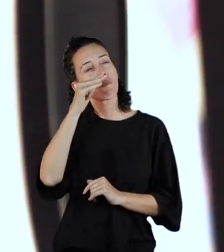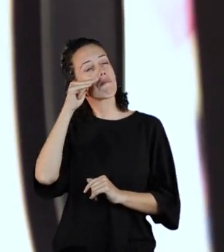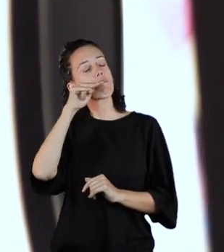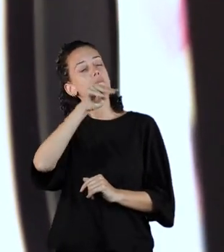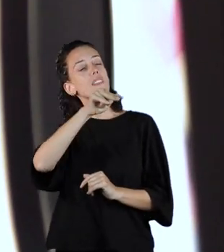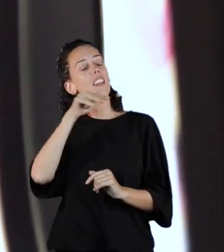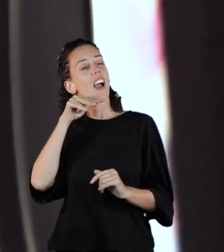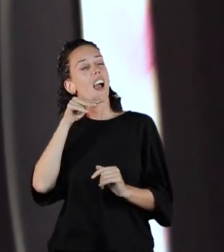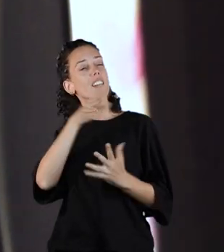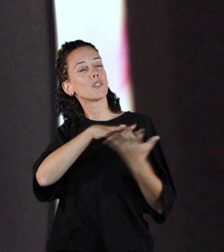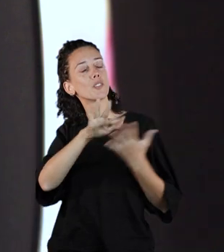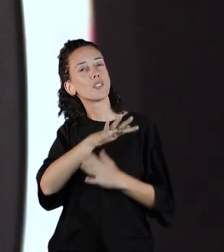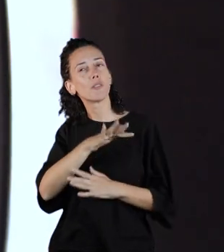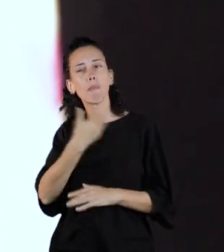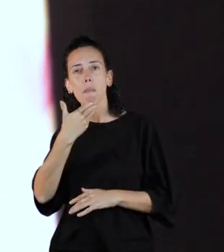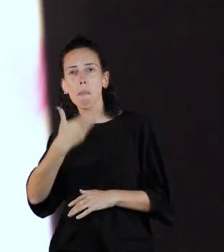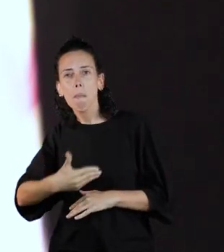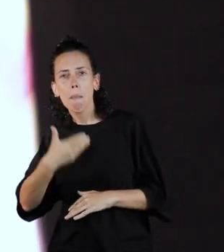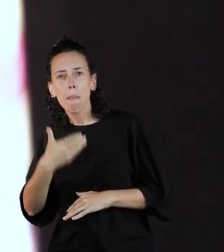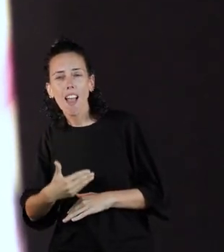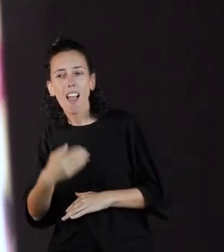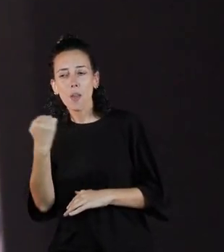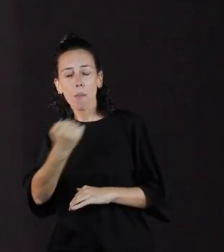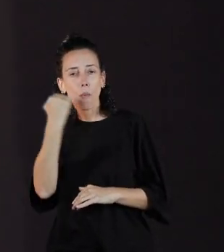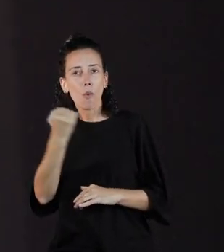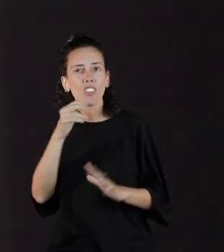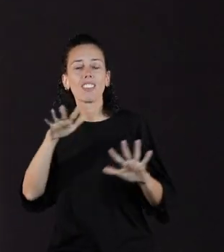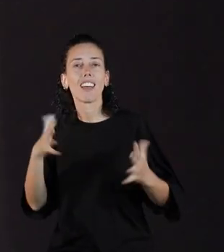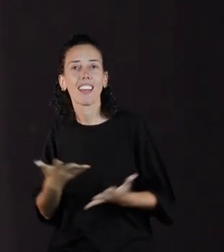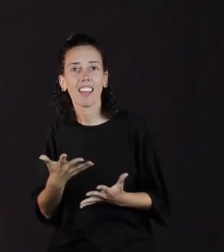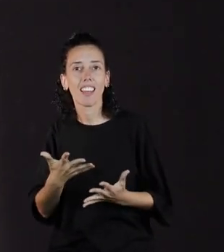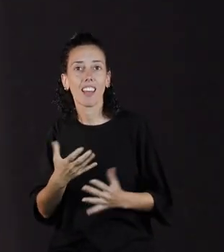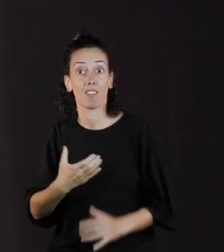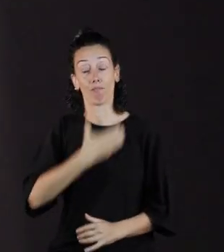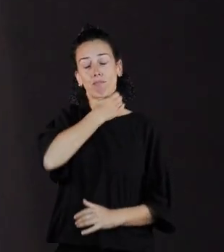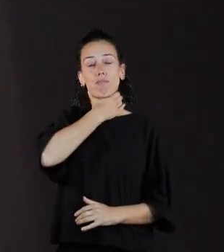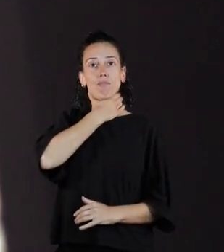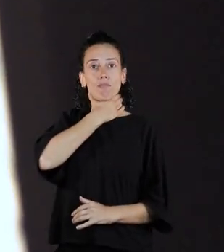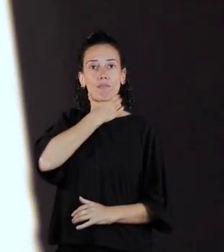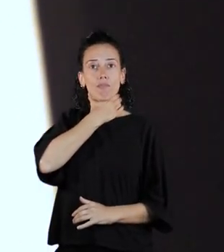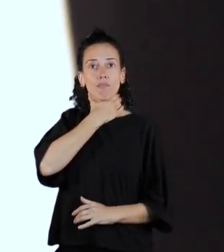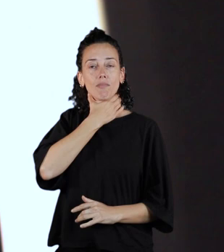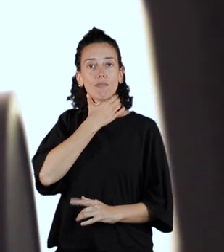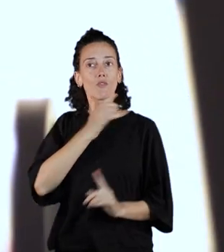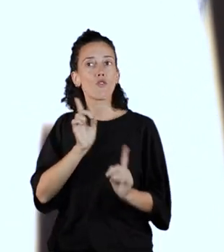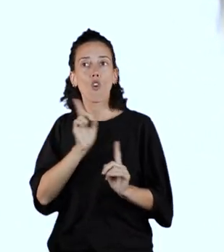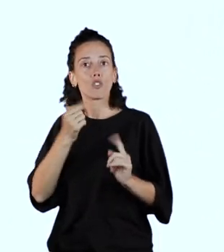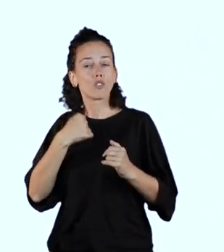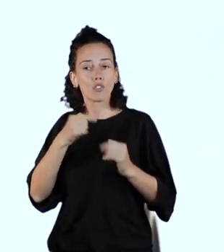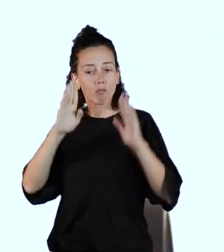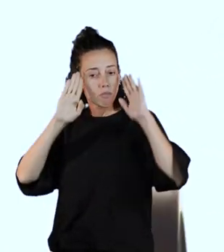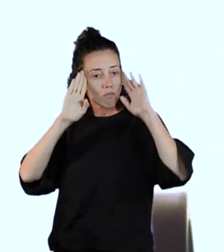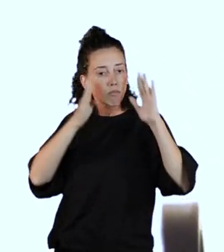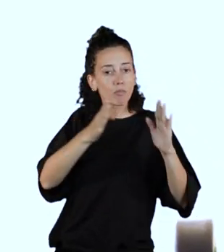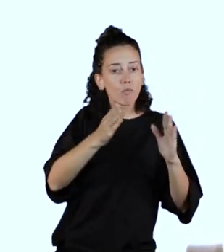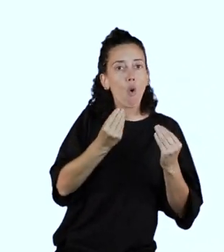tomando distancia de ese momento, digo, pa, pero lo importante fue, me agarró del cuello, ¿cómo?